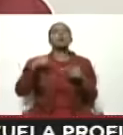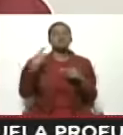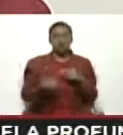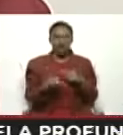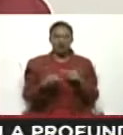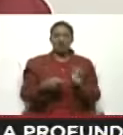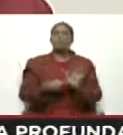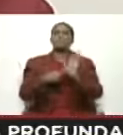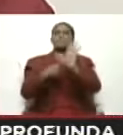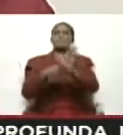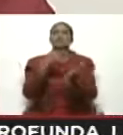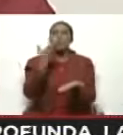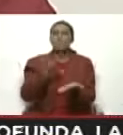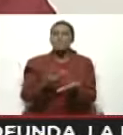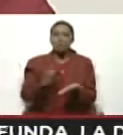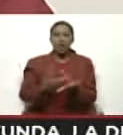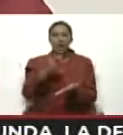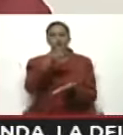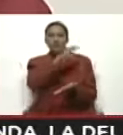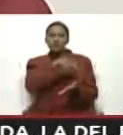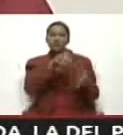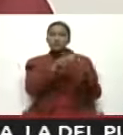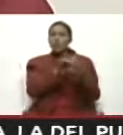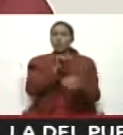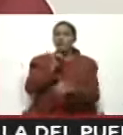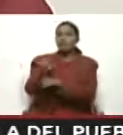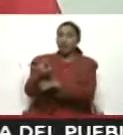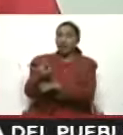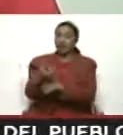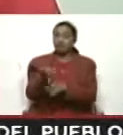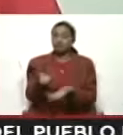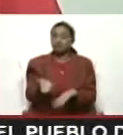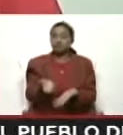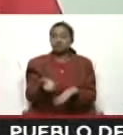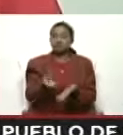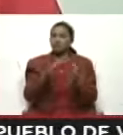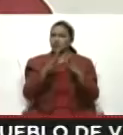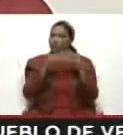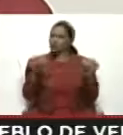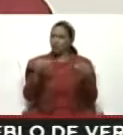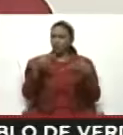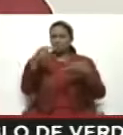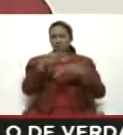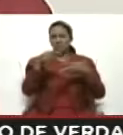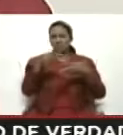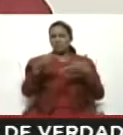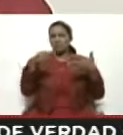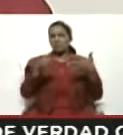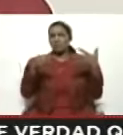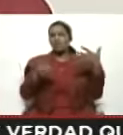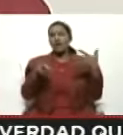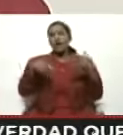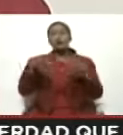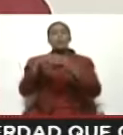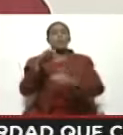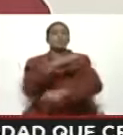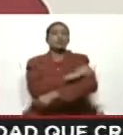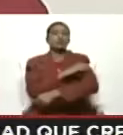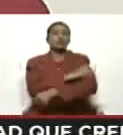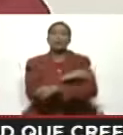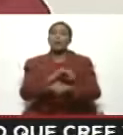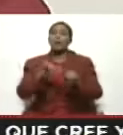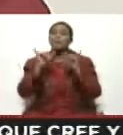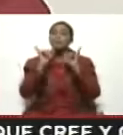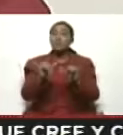fraude y jamás lo presenta. Todo indica, Melanie, que el escenario en el cual está montada la oposición en este momento es ese